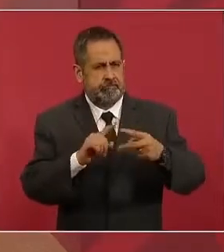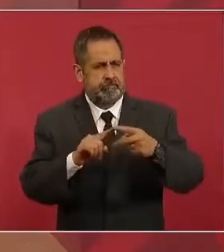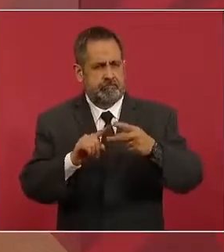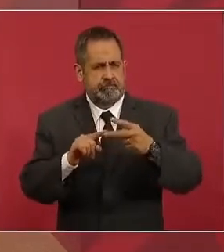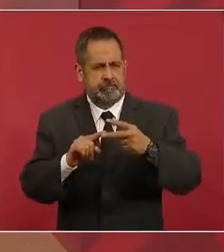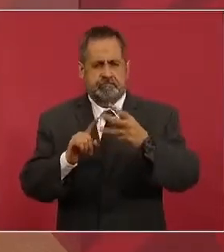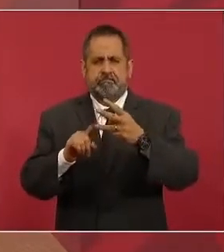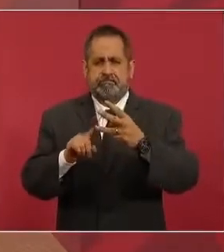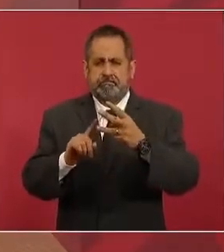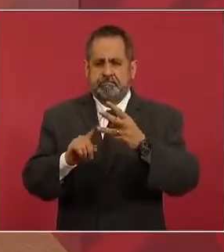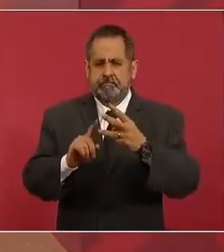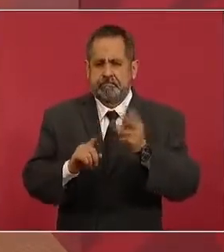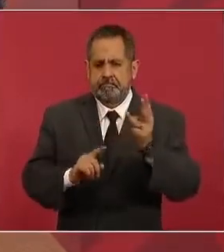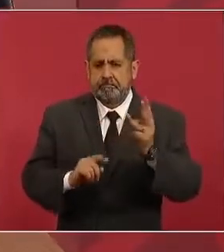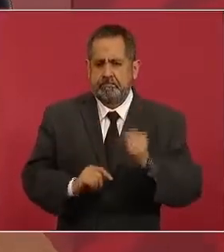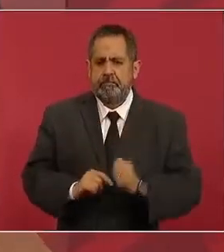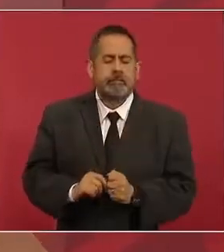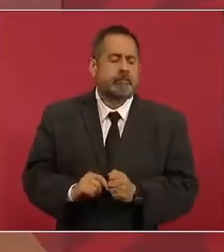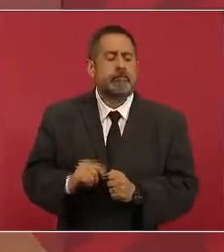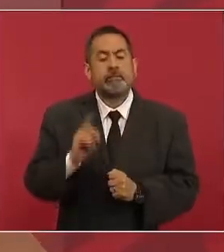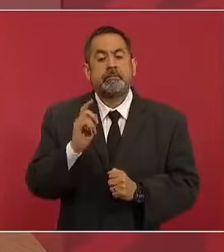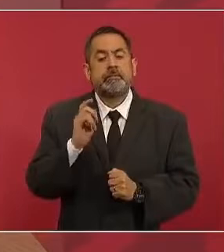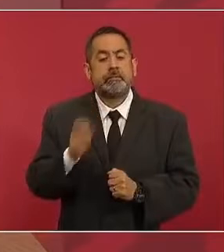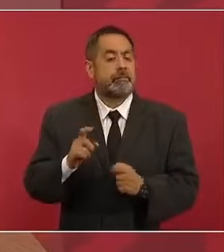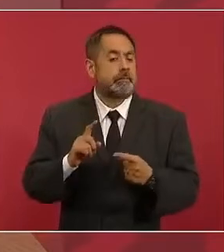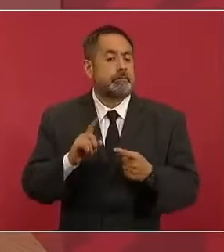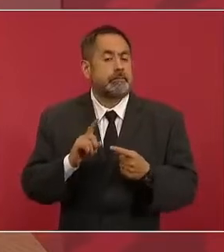tres. Una, que